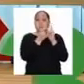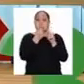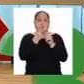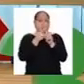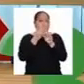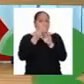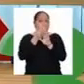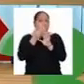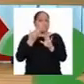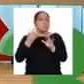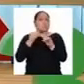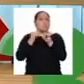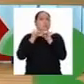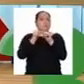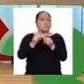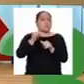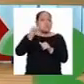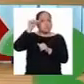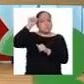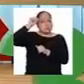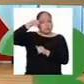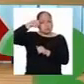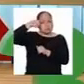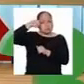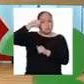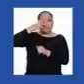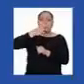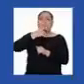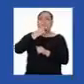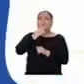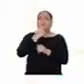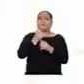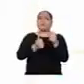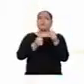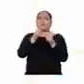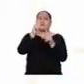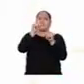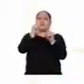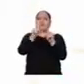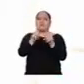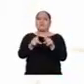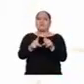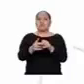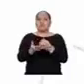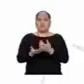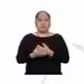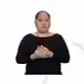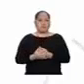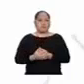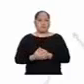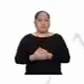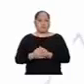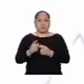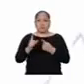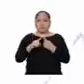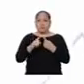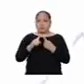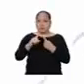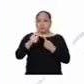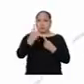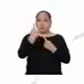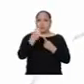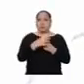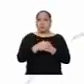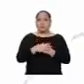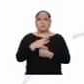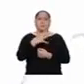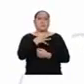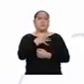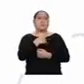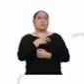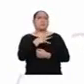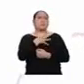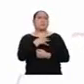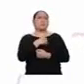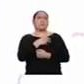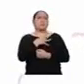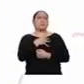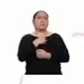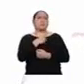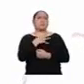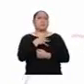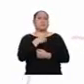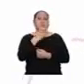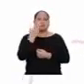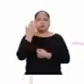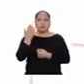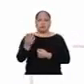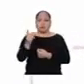recordemos cuáles eran las preguntas de la encuesta. Lo primero que preguntamos fue la edad de la entrevistada